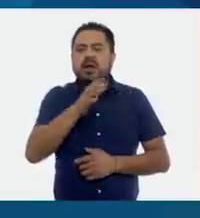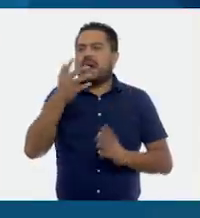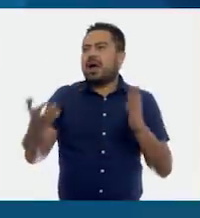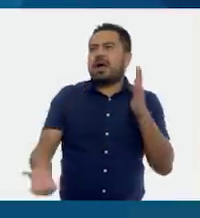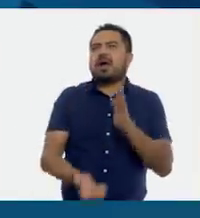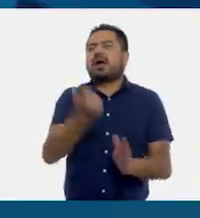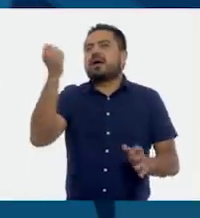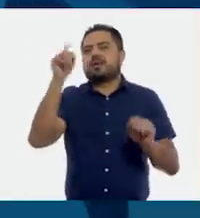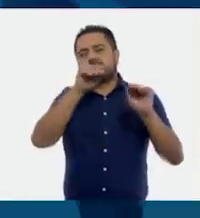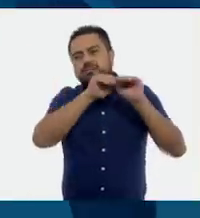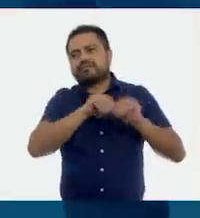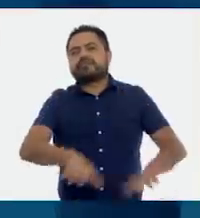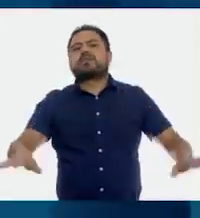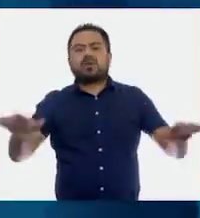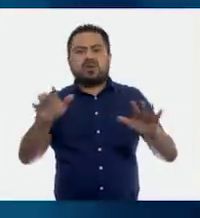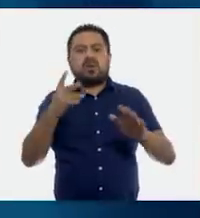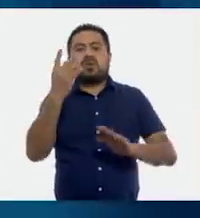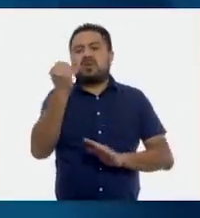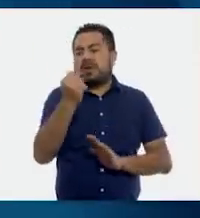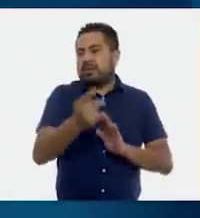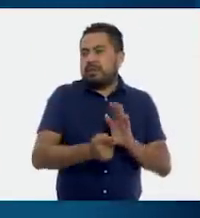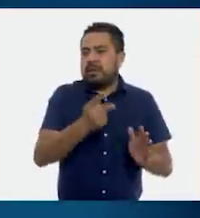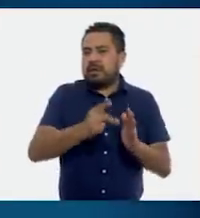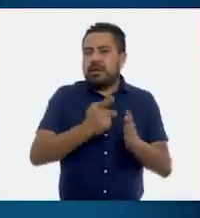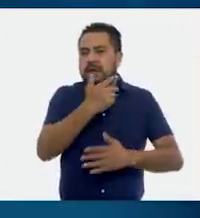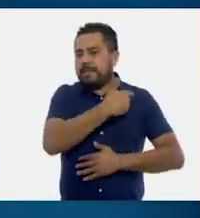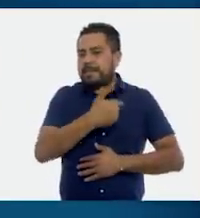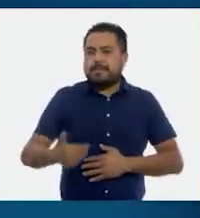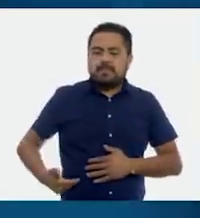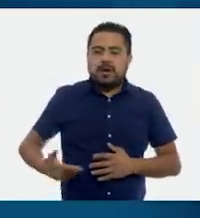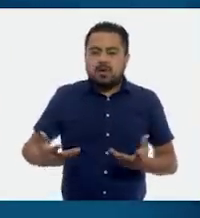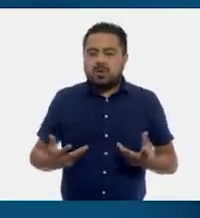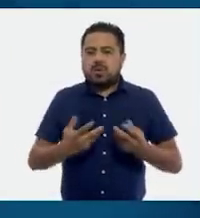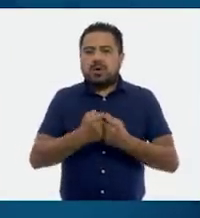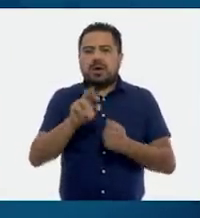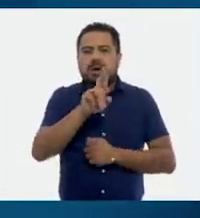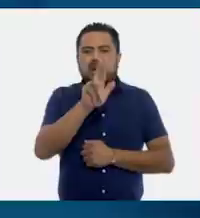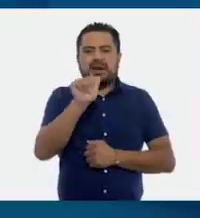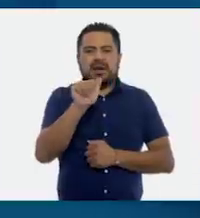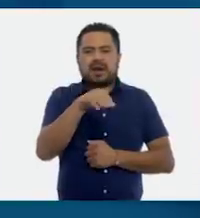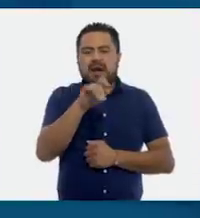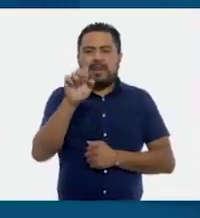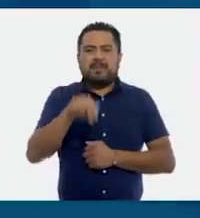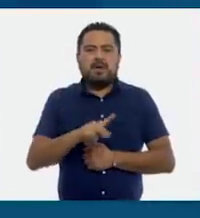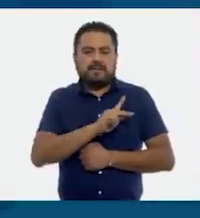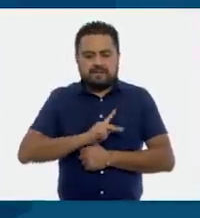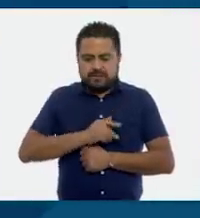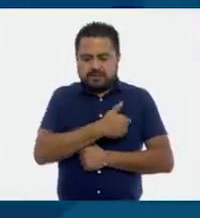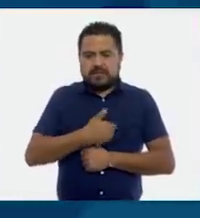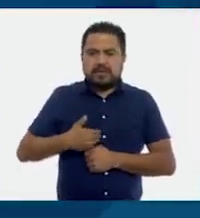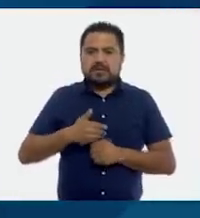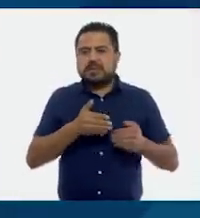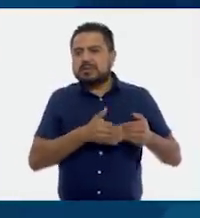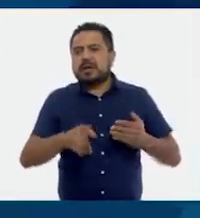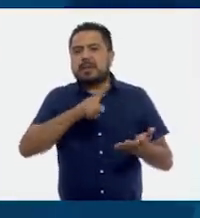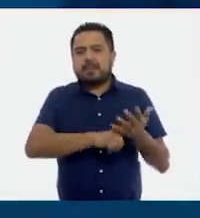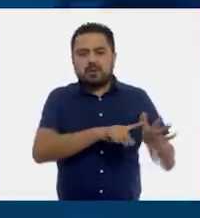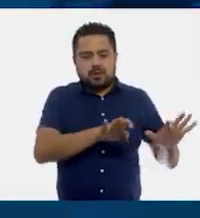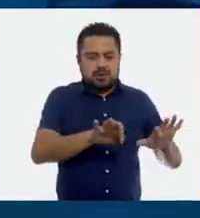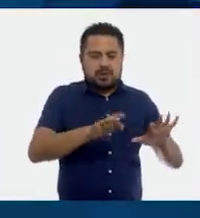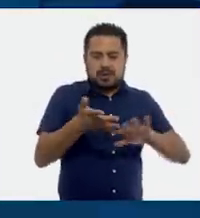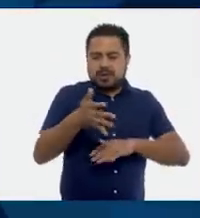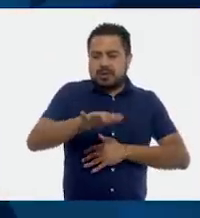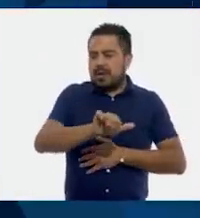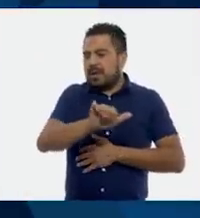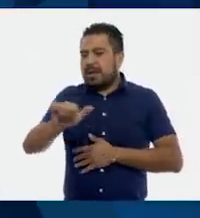ganador, electo por 9ª ocasión como presidente, junto a Ramón Corral como su vicepresidente para el sexenio de 1910